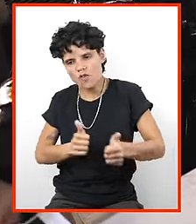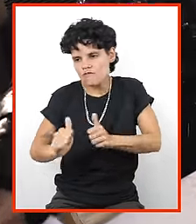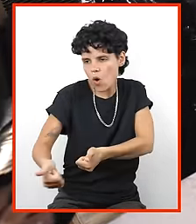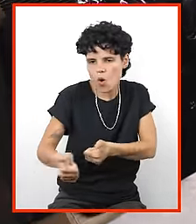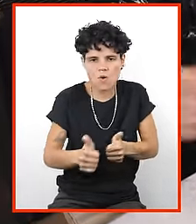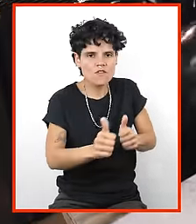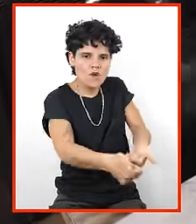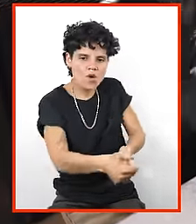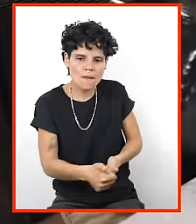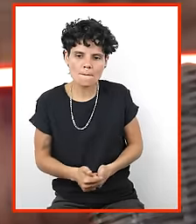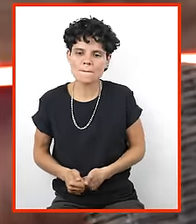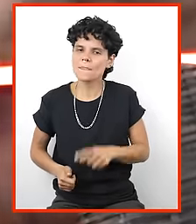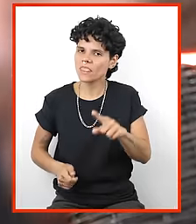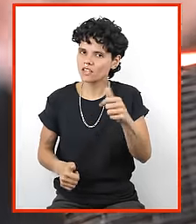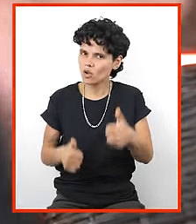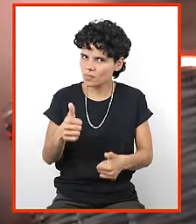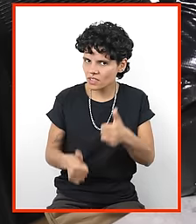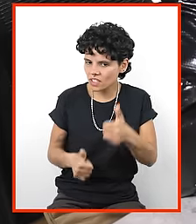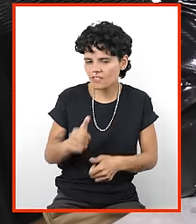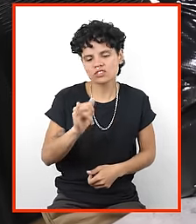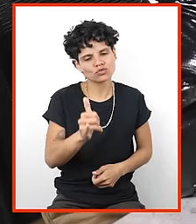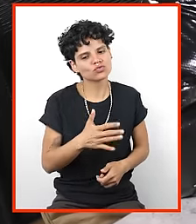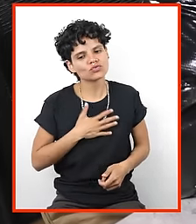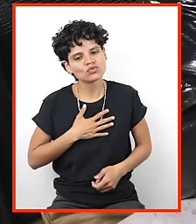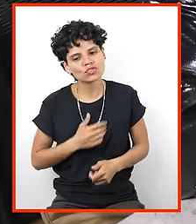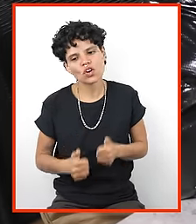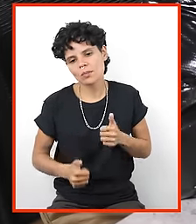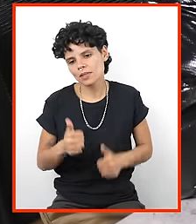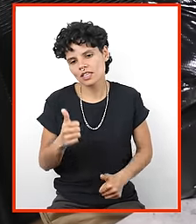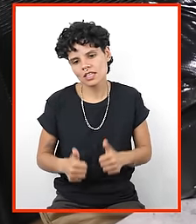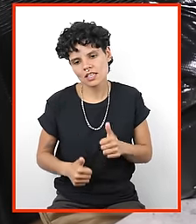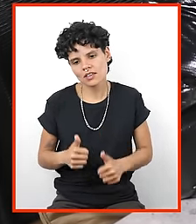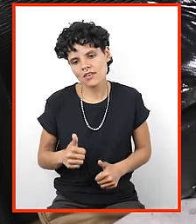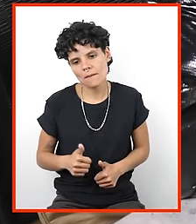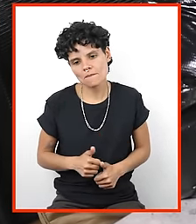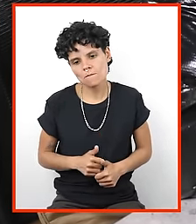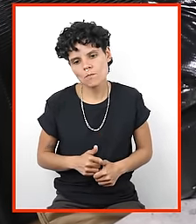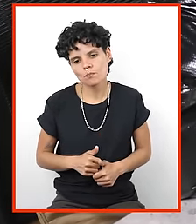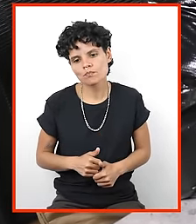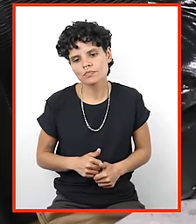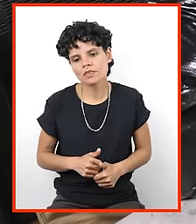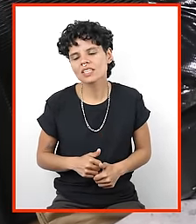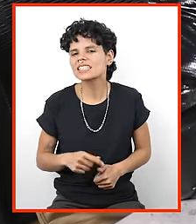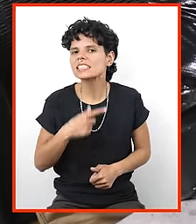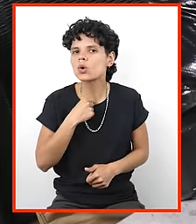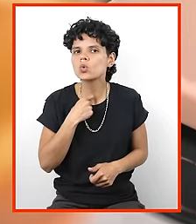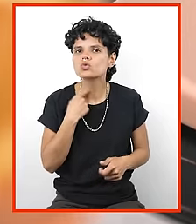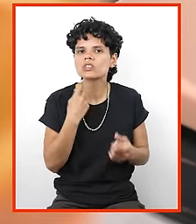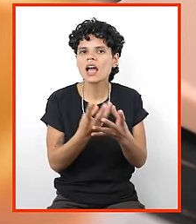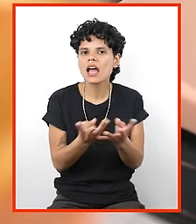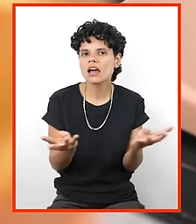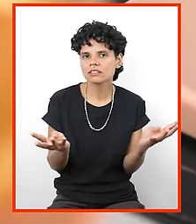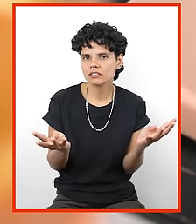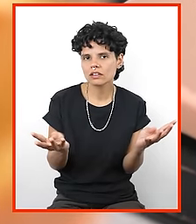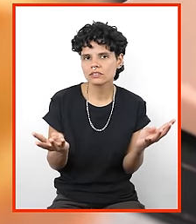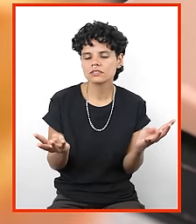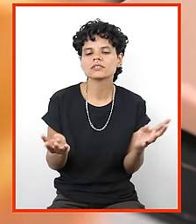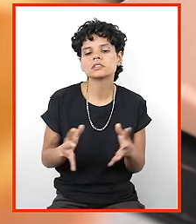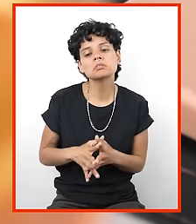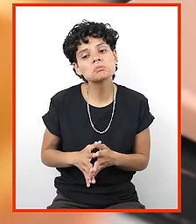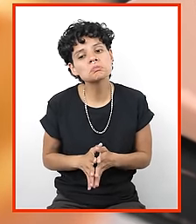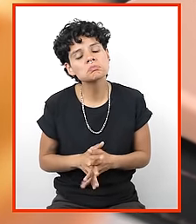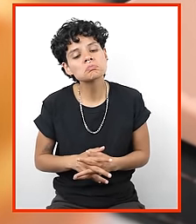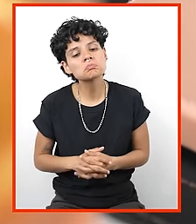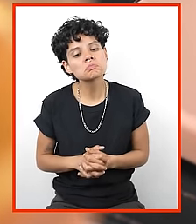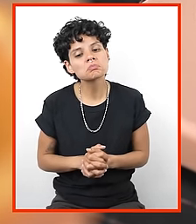¡Ah! ¿Eres competitiva para jugar, no? Sí. ¿Sí? Soy competitiva, tú. ¿Te gusta jugar al naipe, no a las cartas? Sí, fíjate, igual el